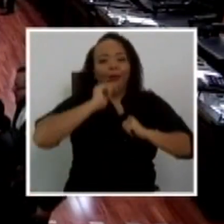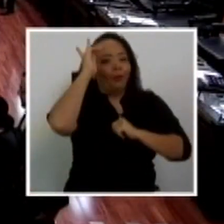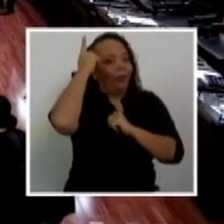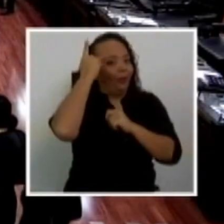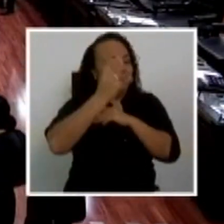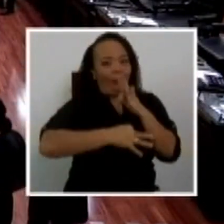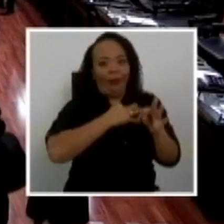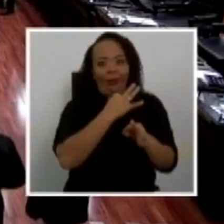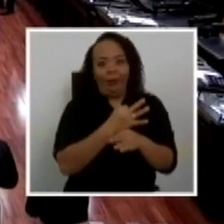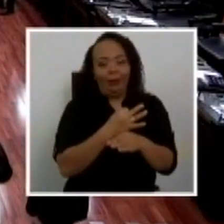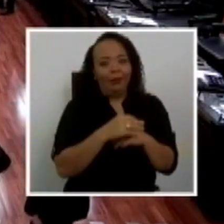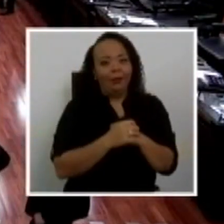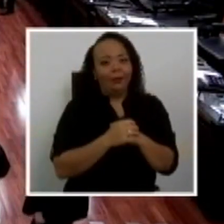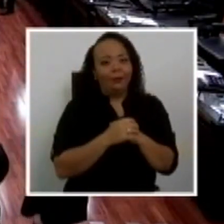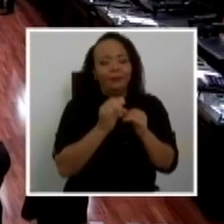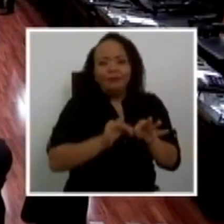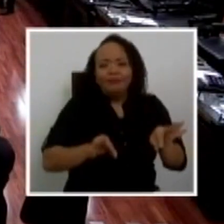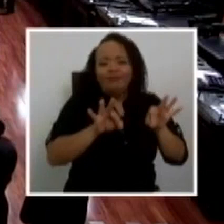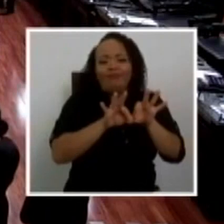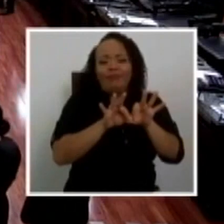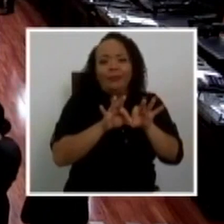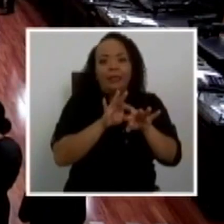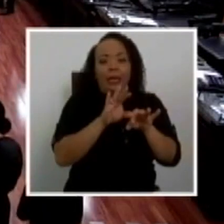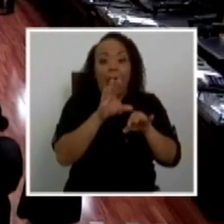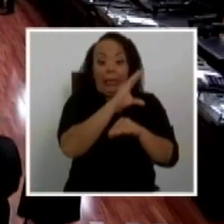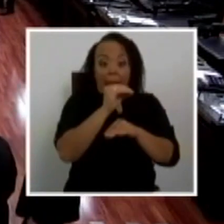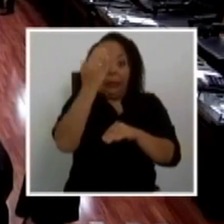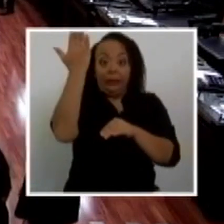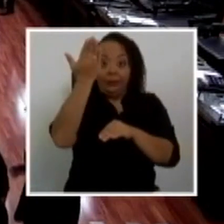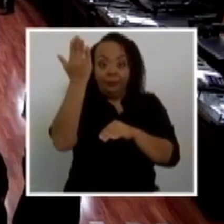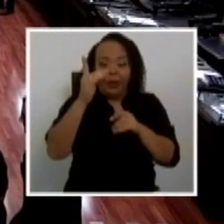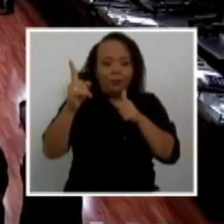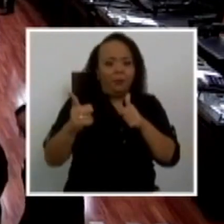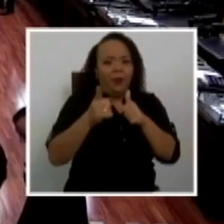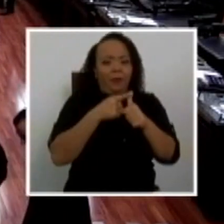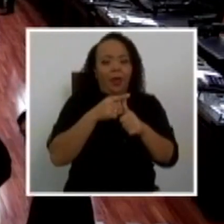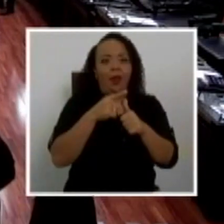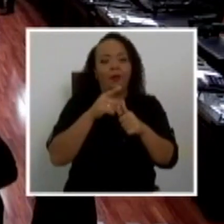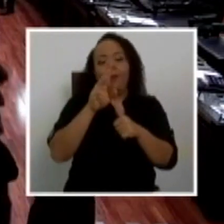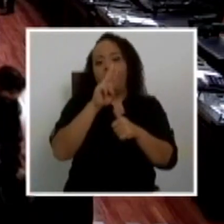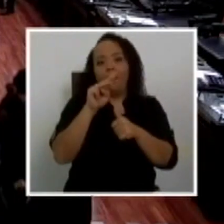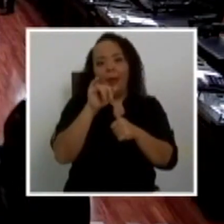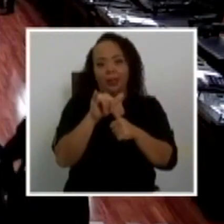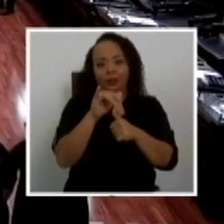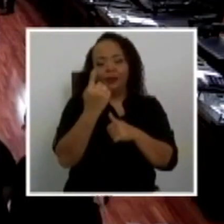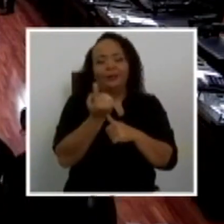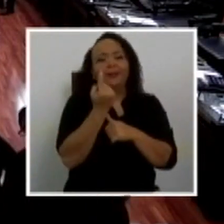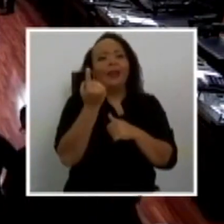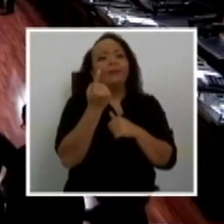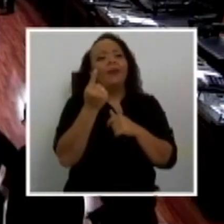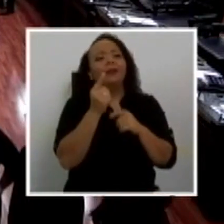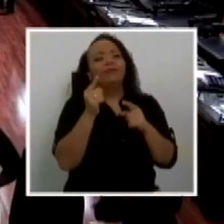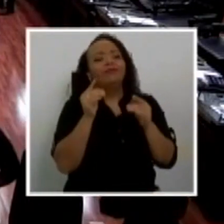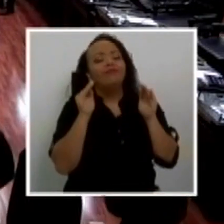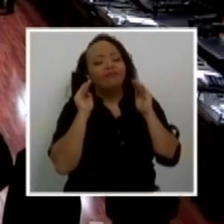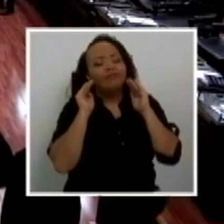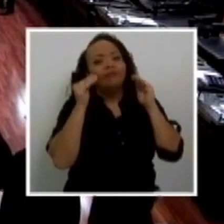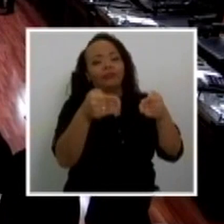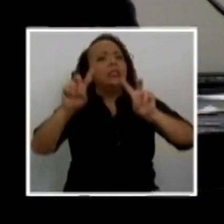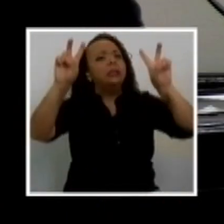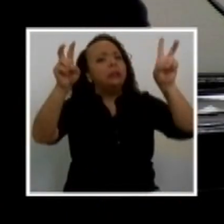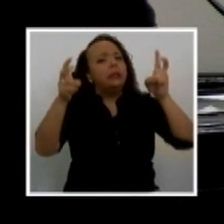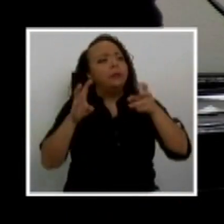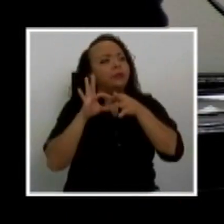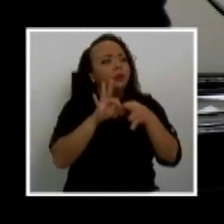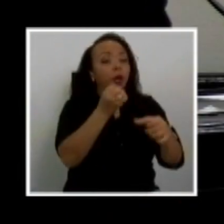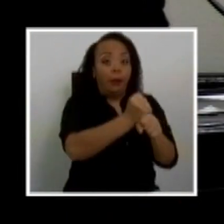pocas personas saben que el próximo viernes se dará la elección del tercer directorio legislativo del periodo, hoy presidido por el liberacionista Carlos